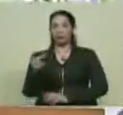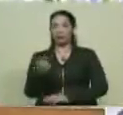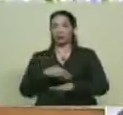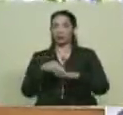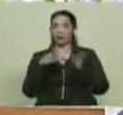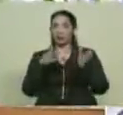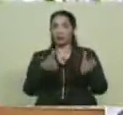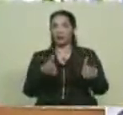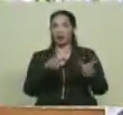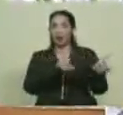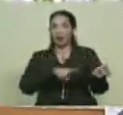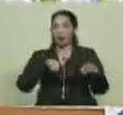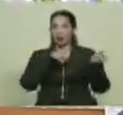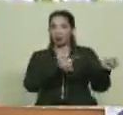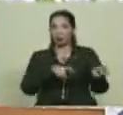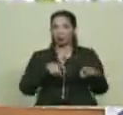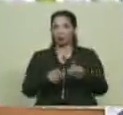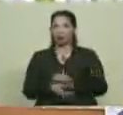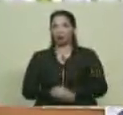Agricultura.